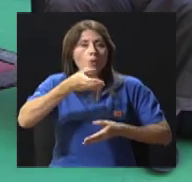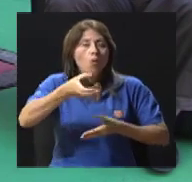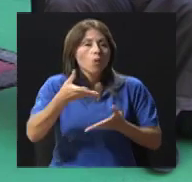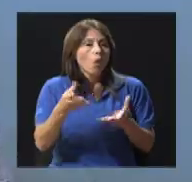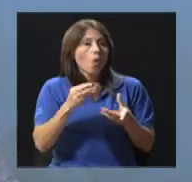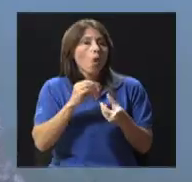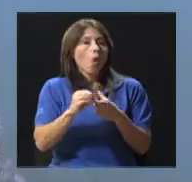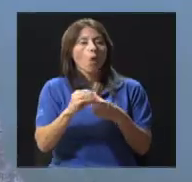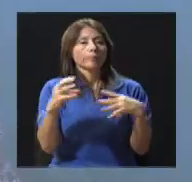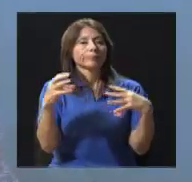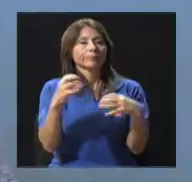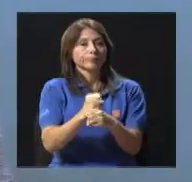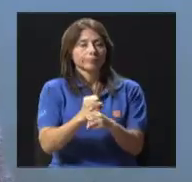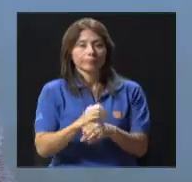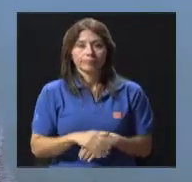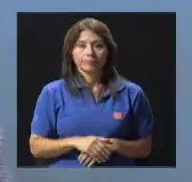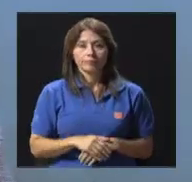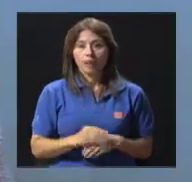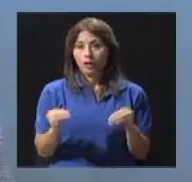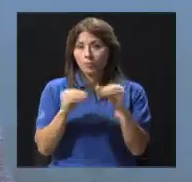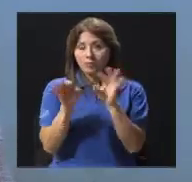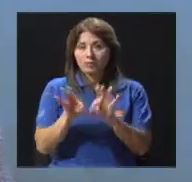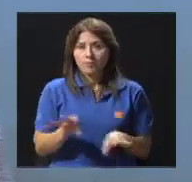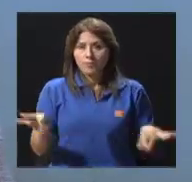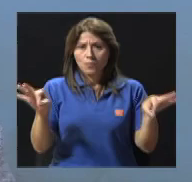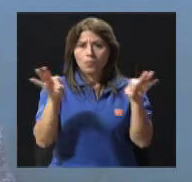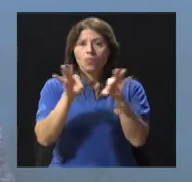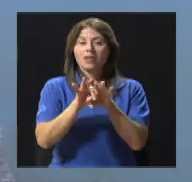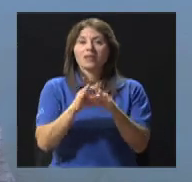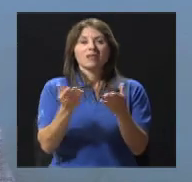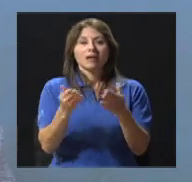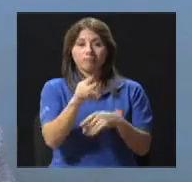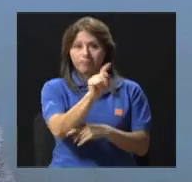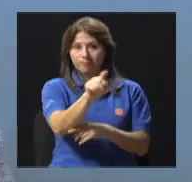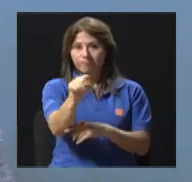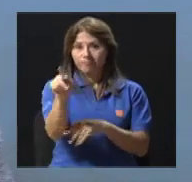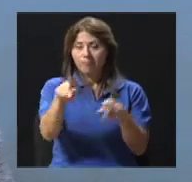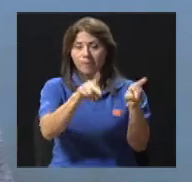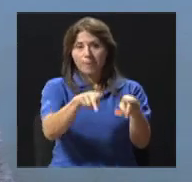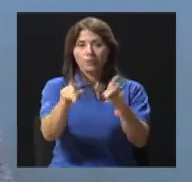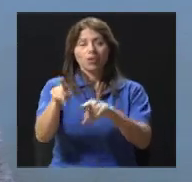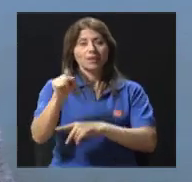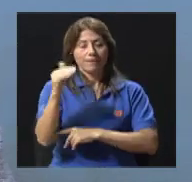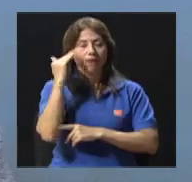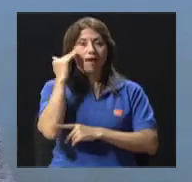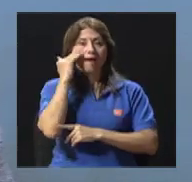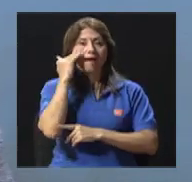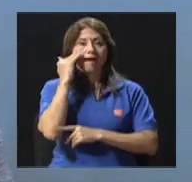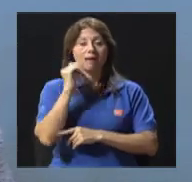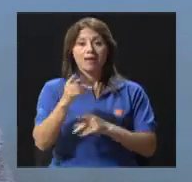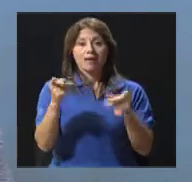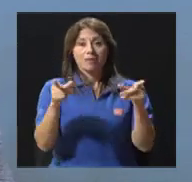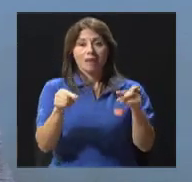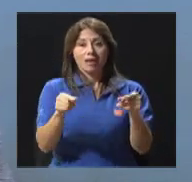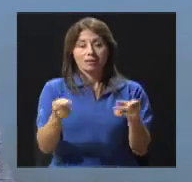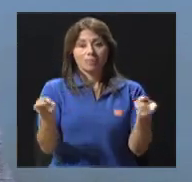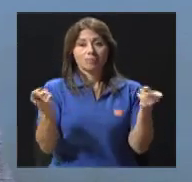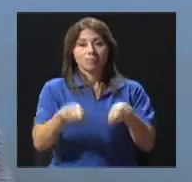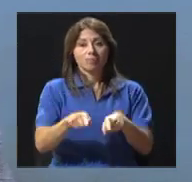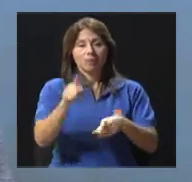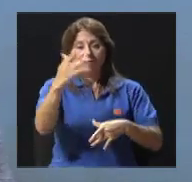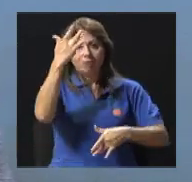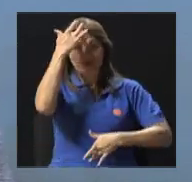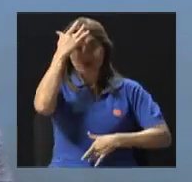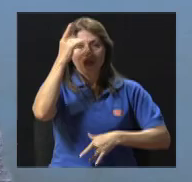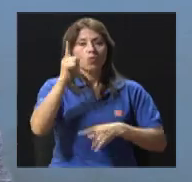conversación. Bueno, quizá lo más importante es que las personas tienen que ser conscientes, ¿verdad?, de que esta es una enfermedad que se posiciona como